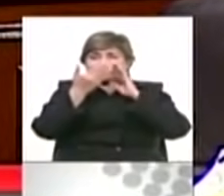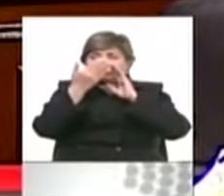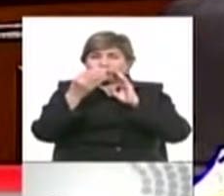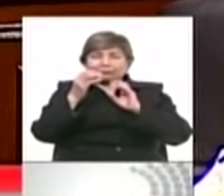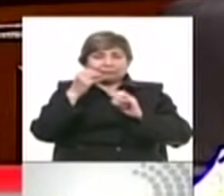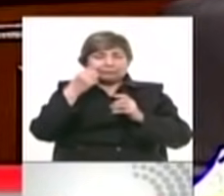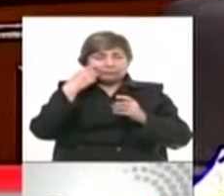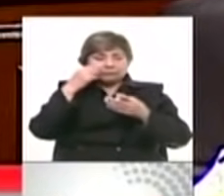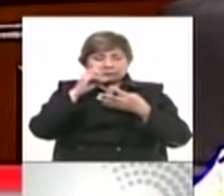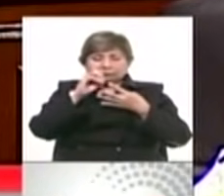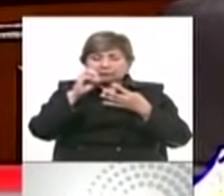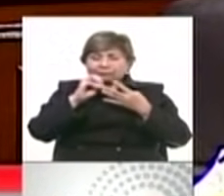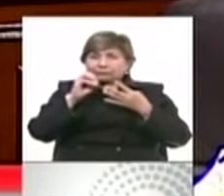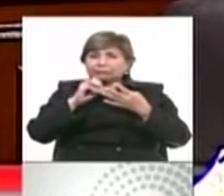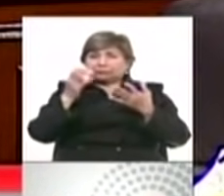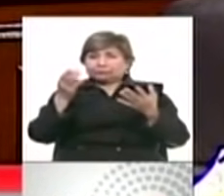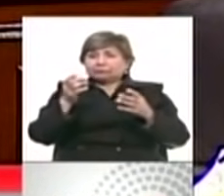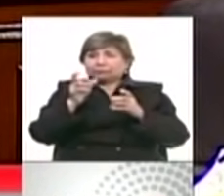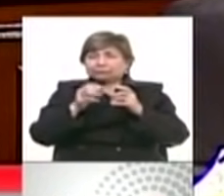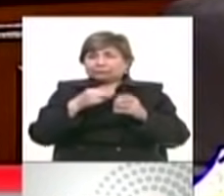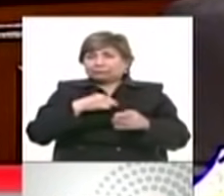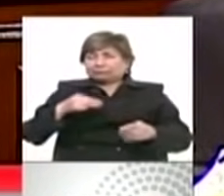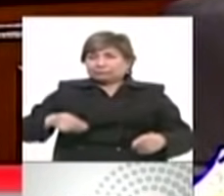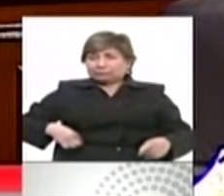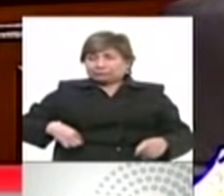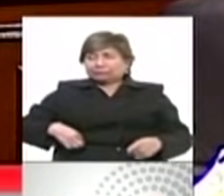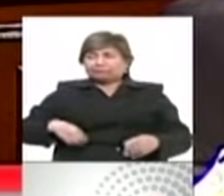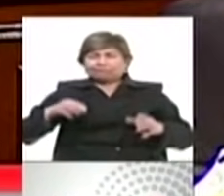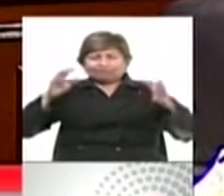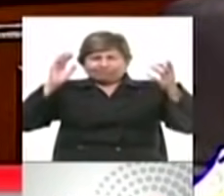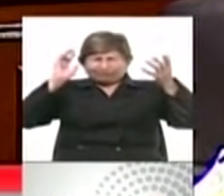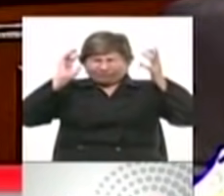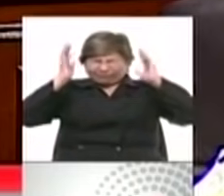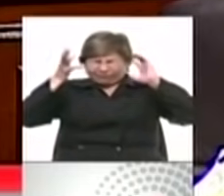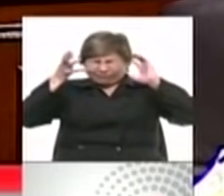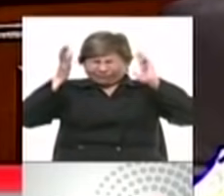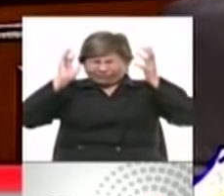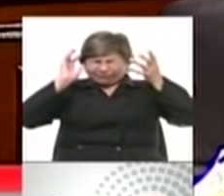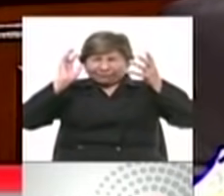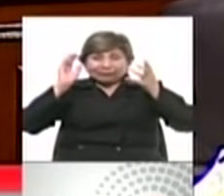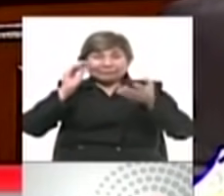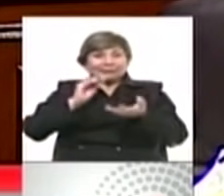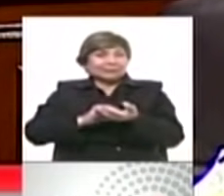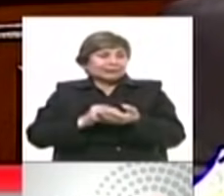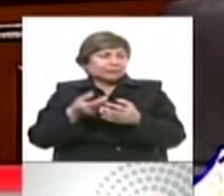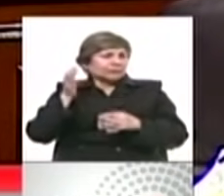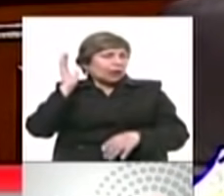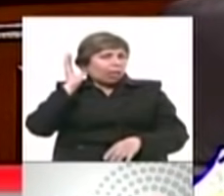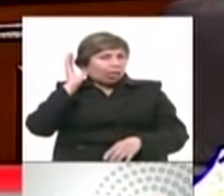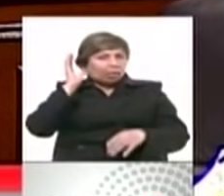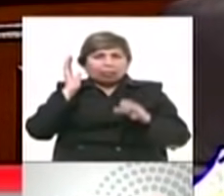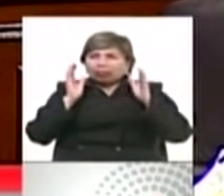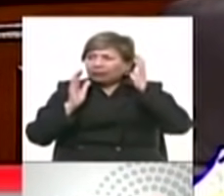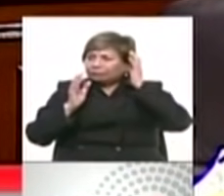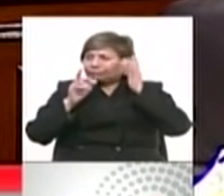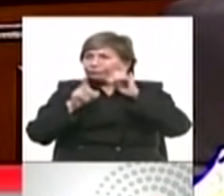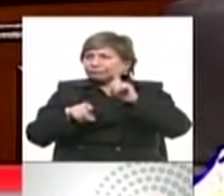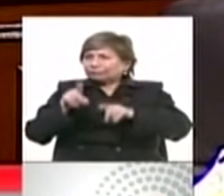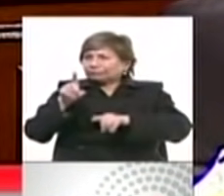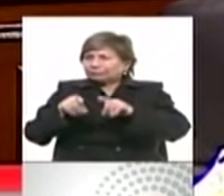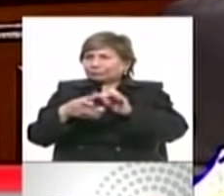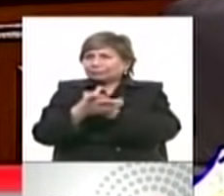uniendo tanto Somos Perú con el Partido Morado? Bueno, es que verdaderamente a la hora que hemos ido a